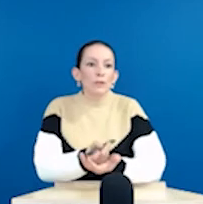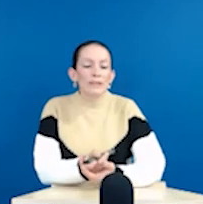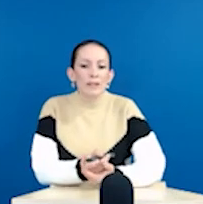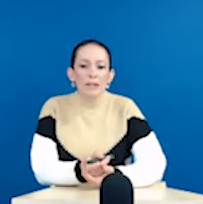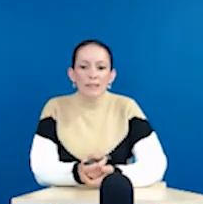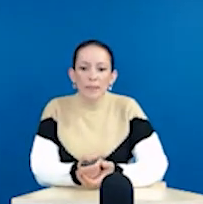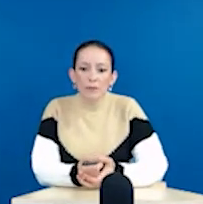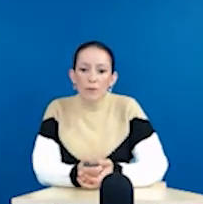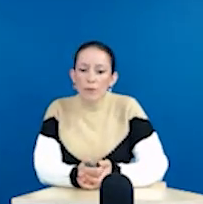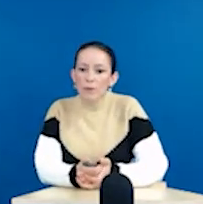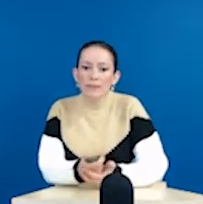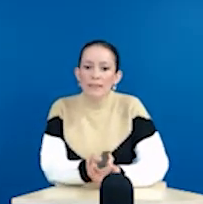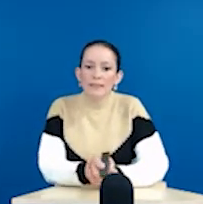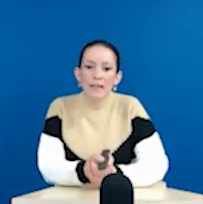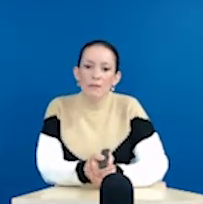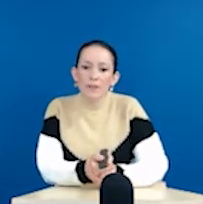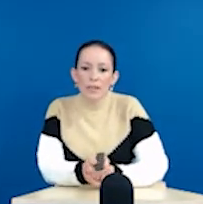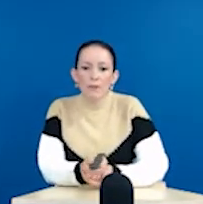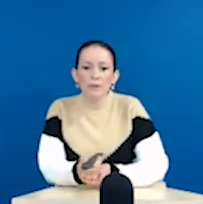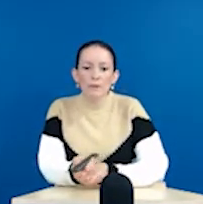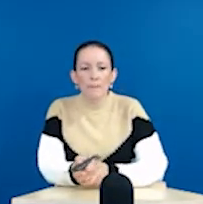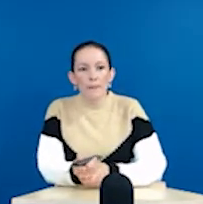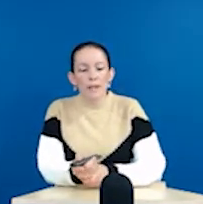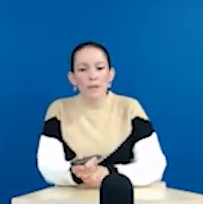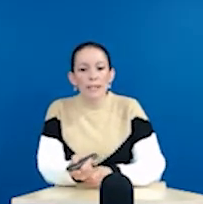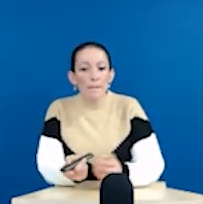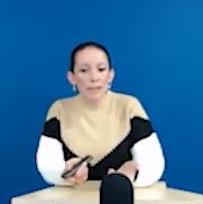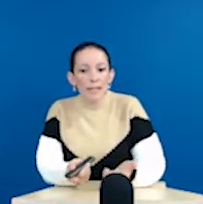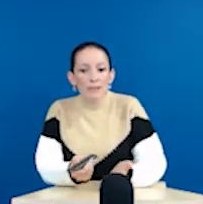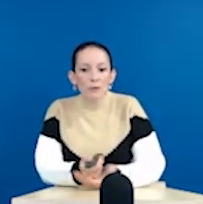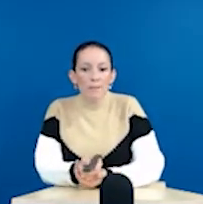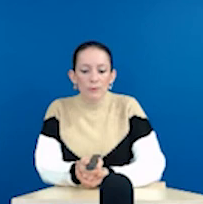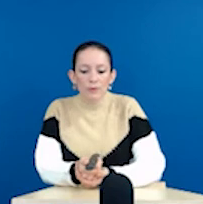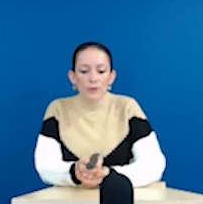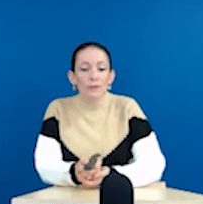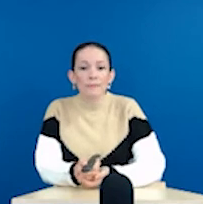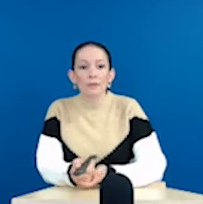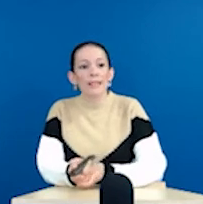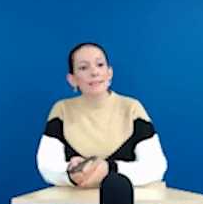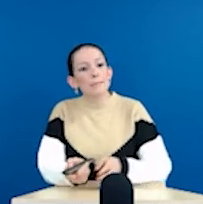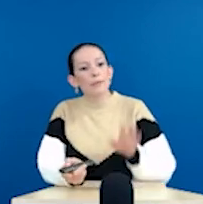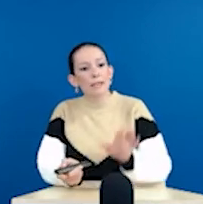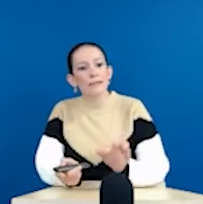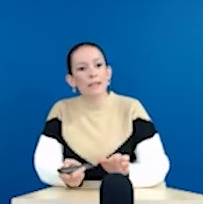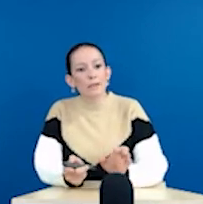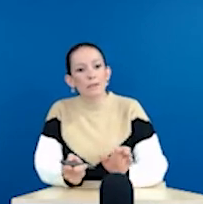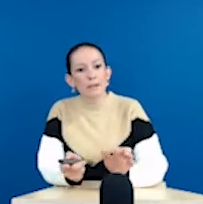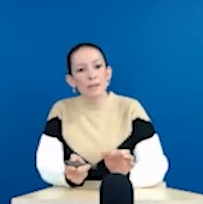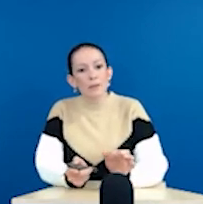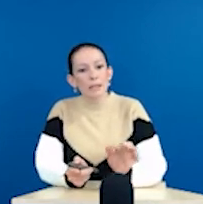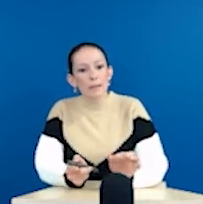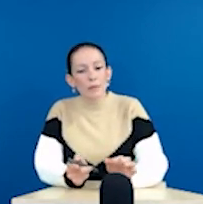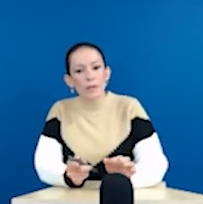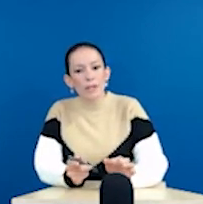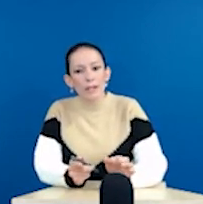unos síntomas a nivel respiratorio, si tiene escalofríos en la piel, su deposición. Entonces es importante que la